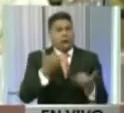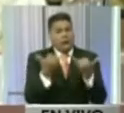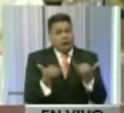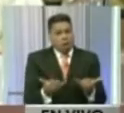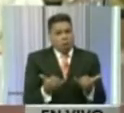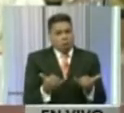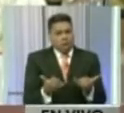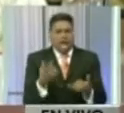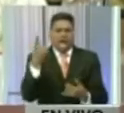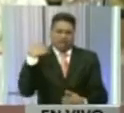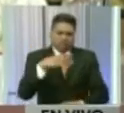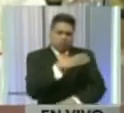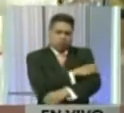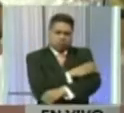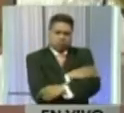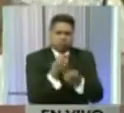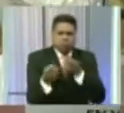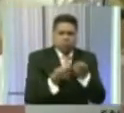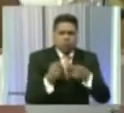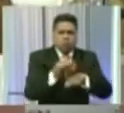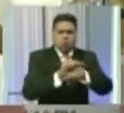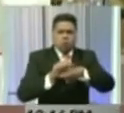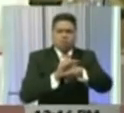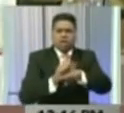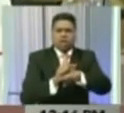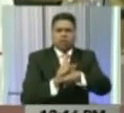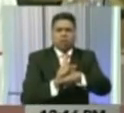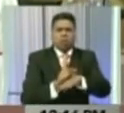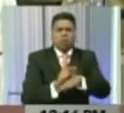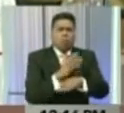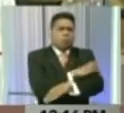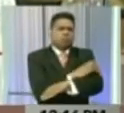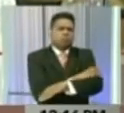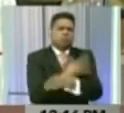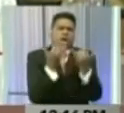oligarquía. Le hago la pregunta de otra manera.